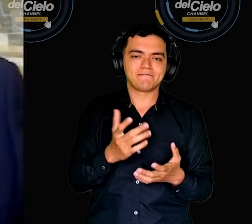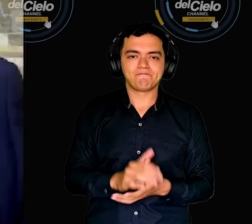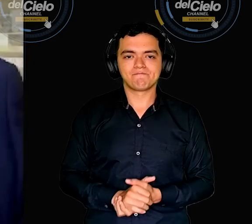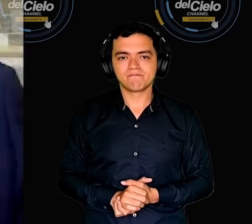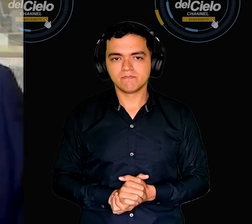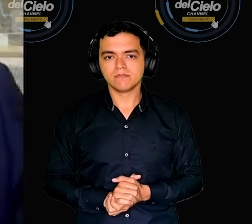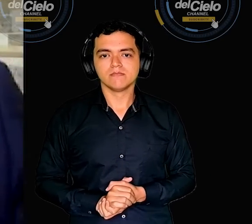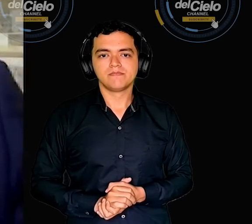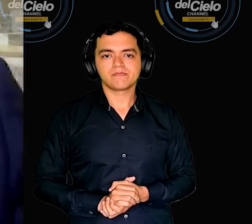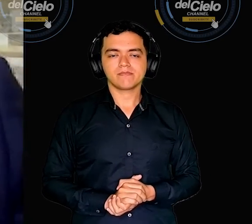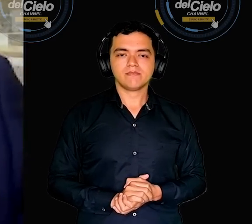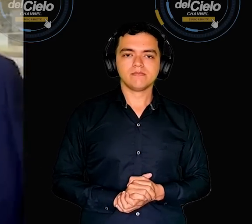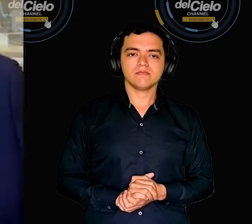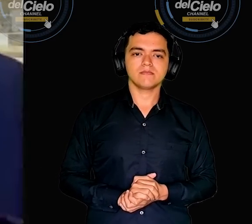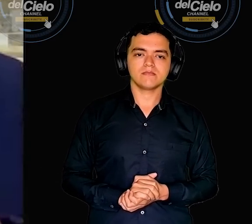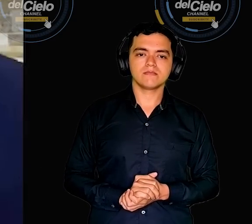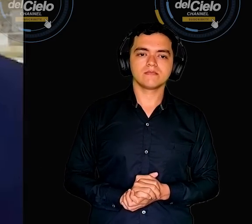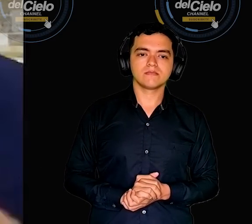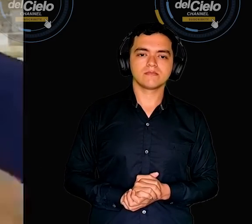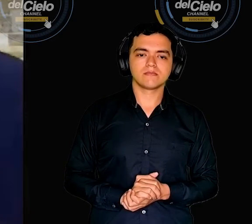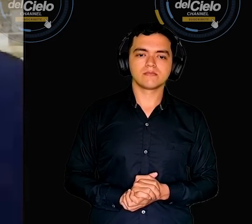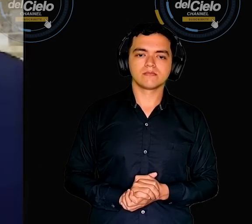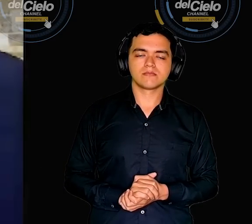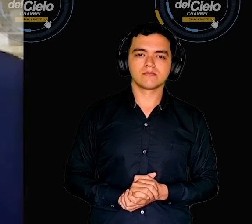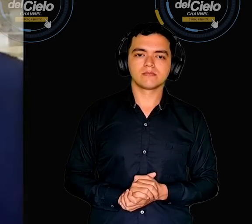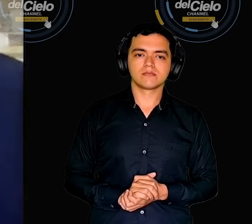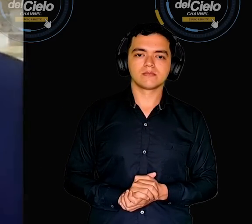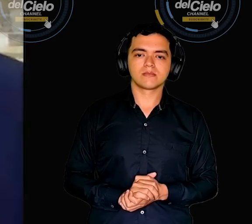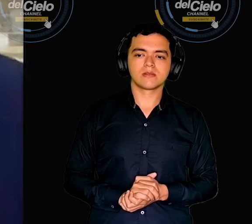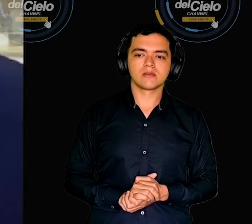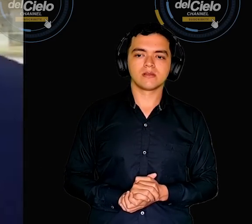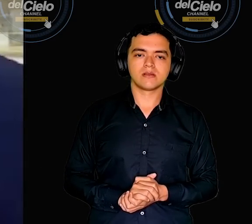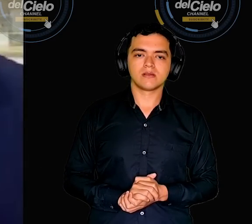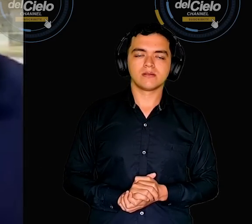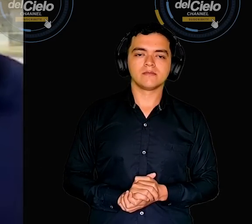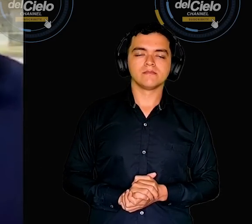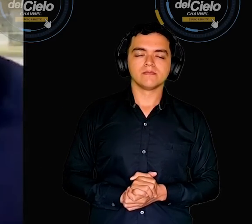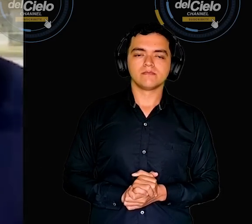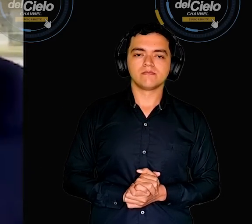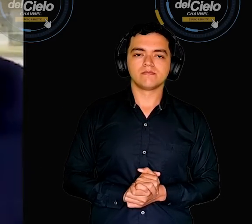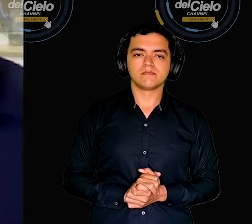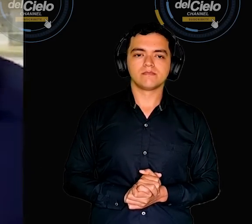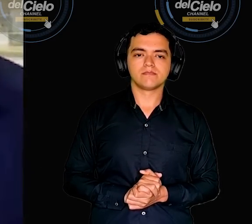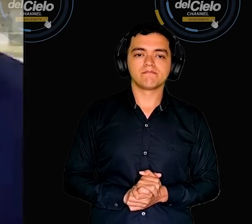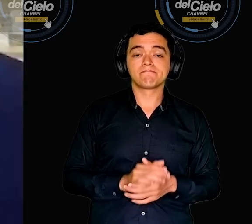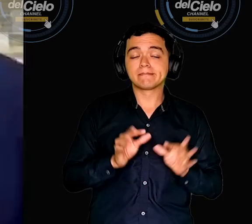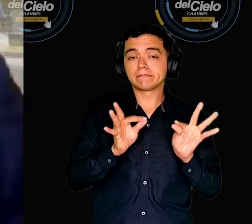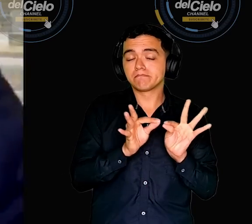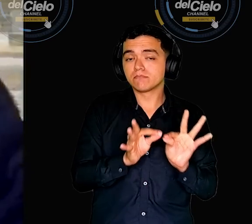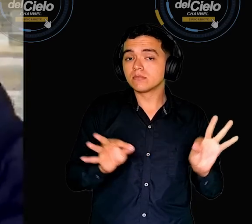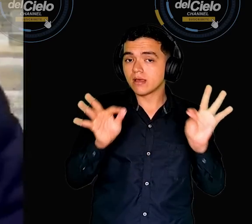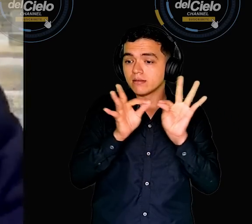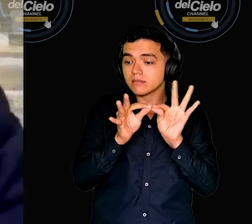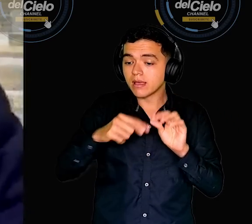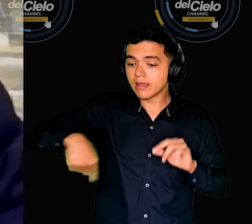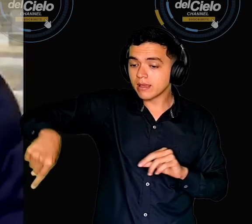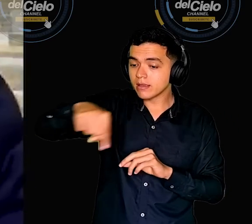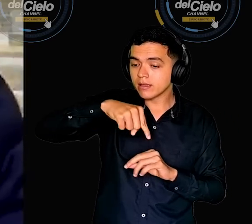confrontados y que vamos a tener un lugar que permanece. Eso no va a pasar. Uno a veces quisiera que las cosas se